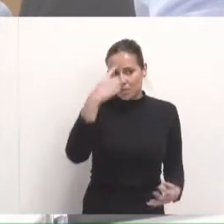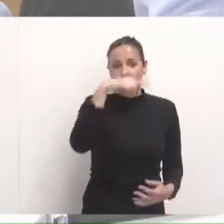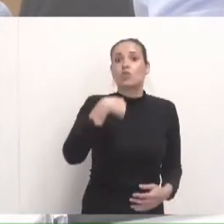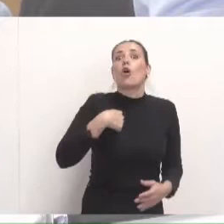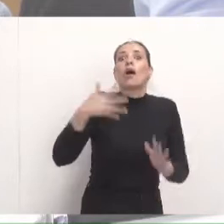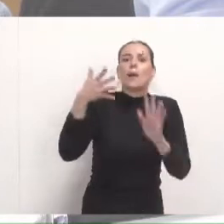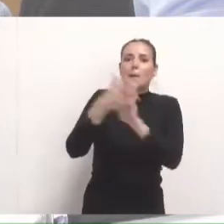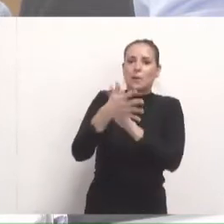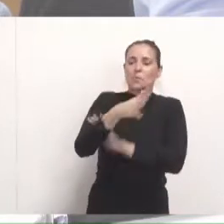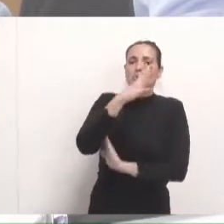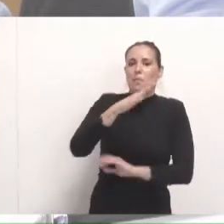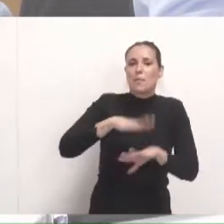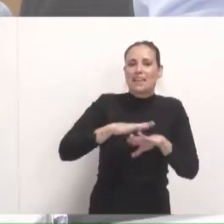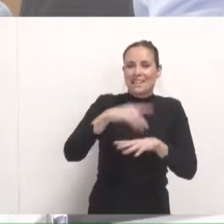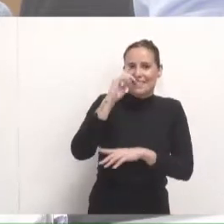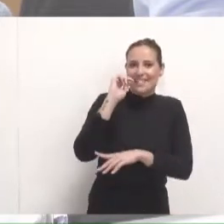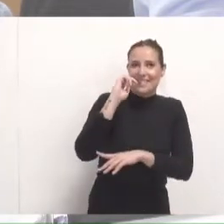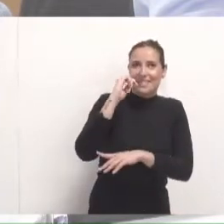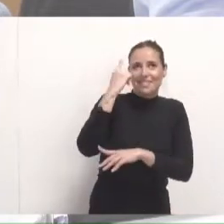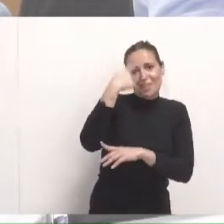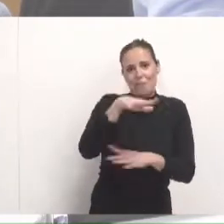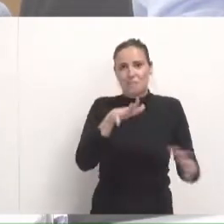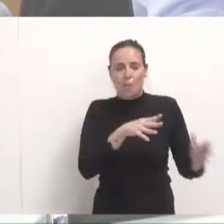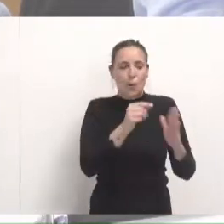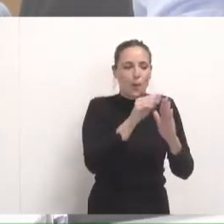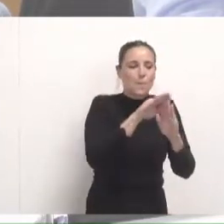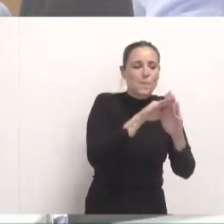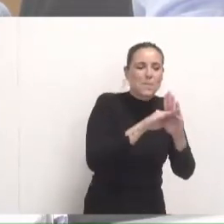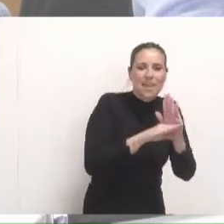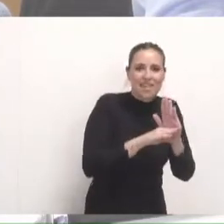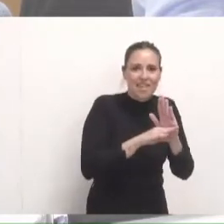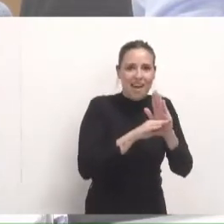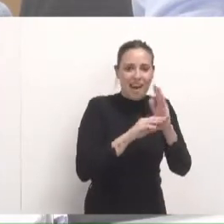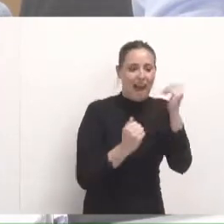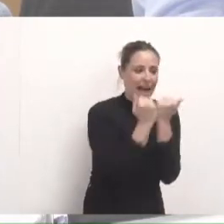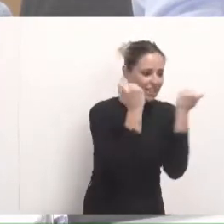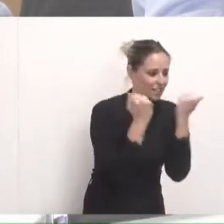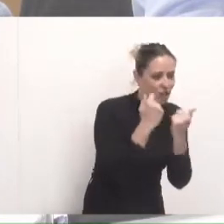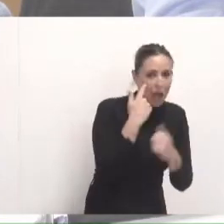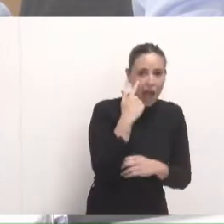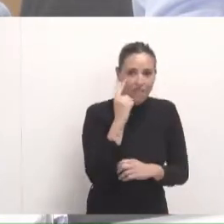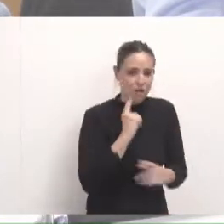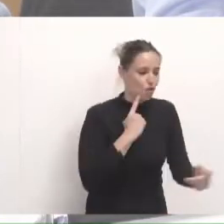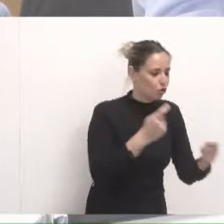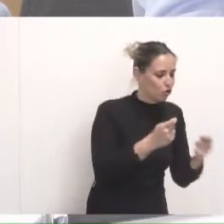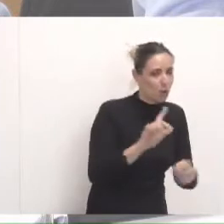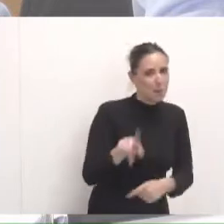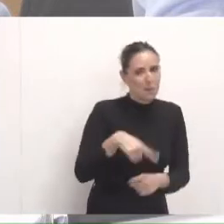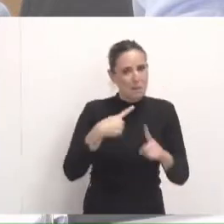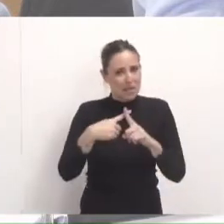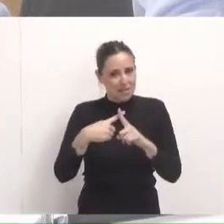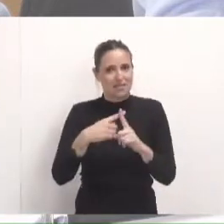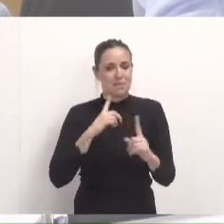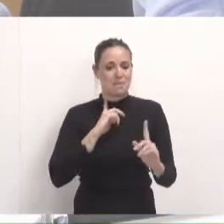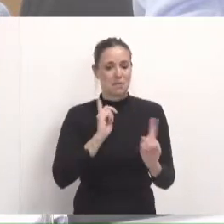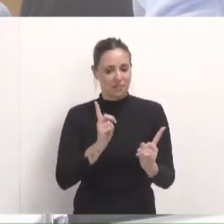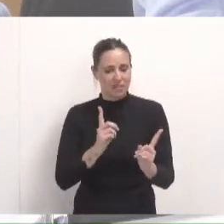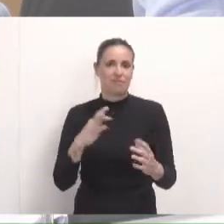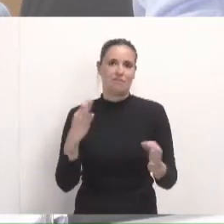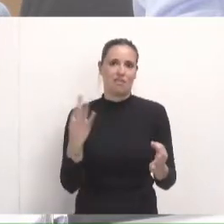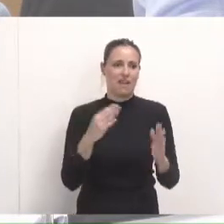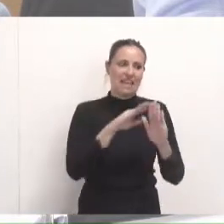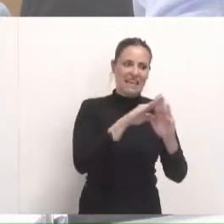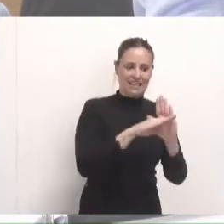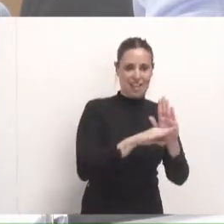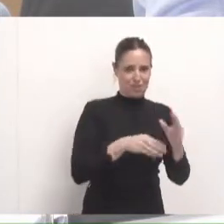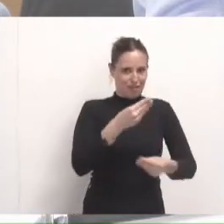poder determinar las medidas de actuación, las medidas de control y de prevención, pues lógicamente hay que establecer una serie de criterios y hay que